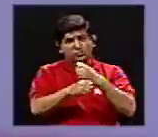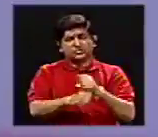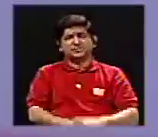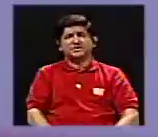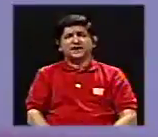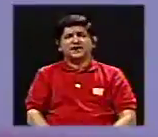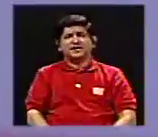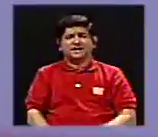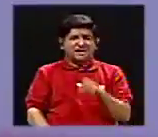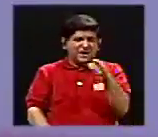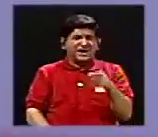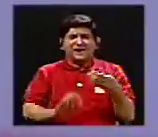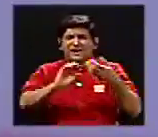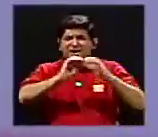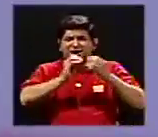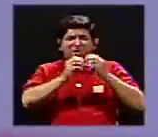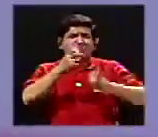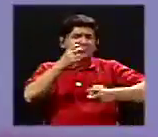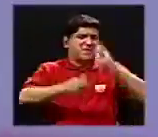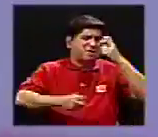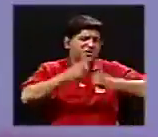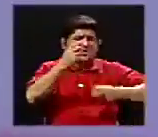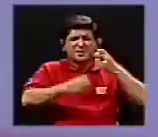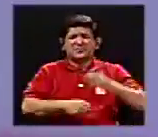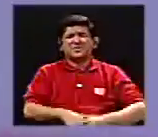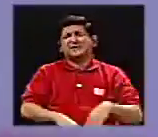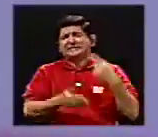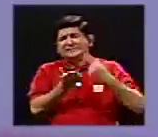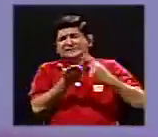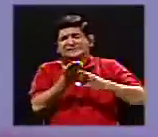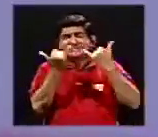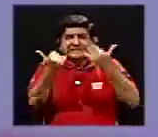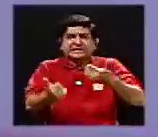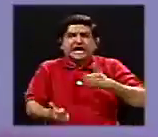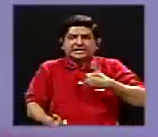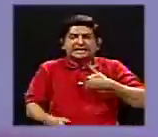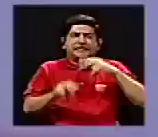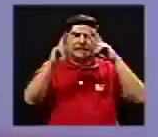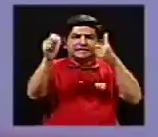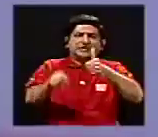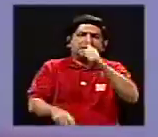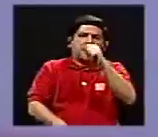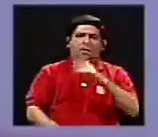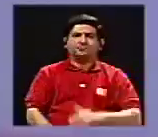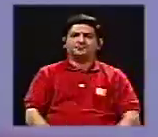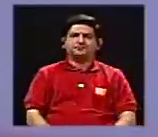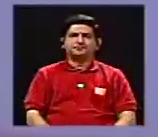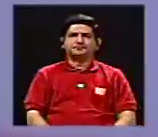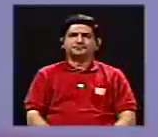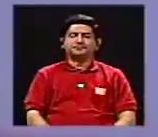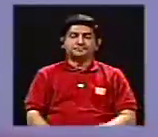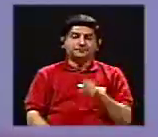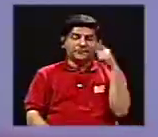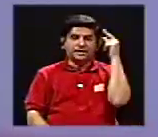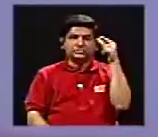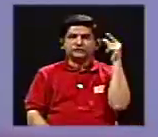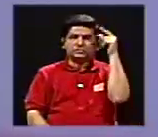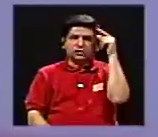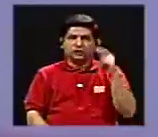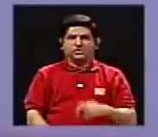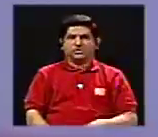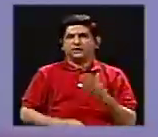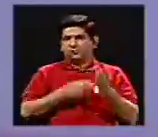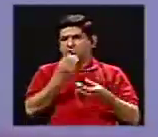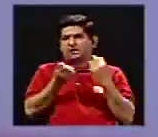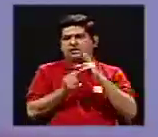la cantidad de problemas y conflictos que ya genera el tema del agua. Y esto, pues, lógicamente